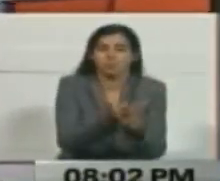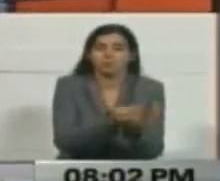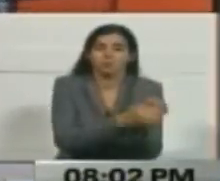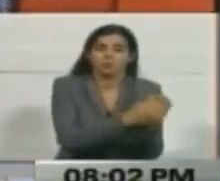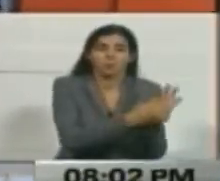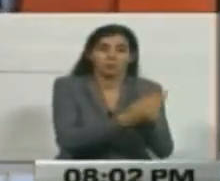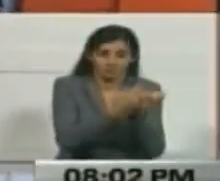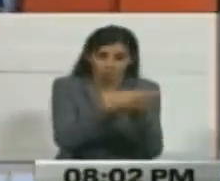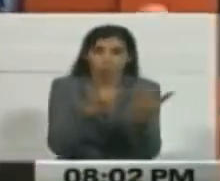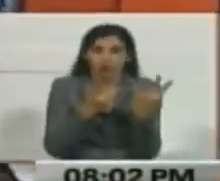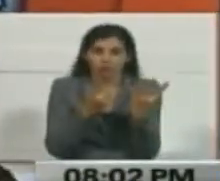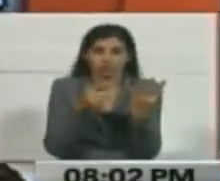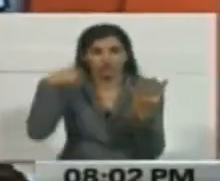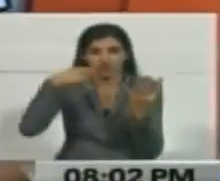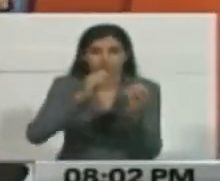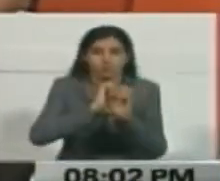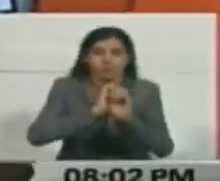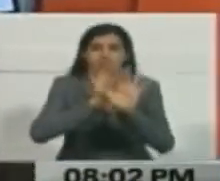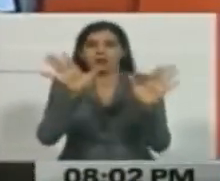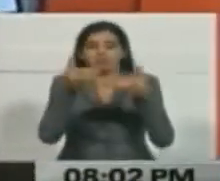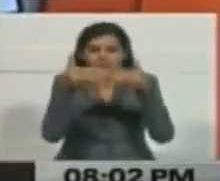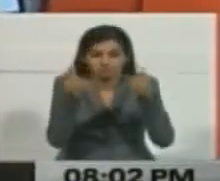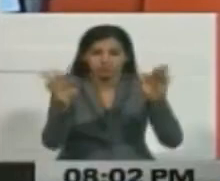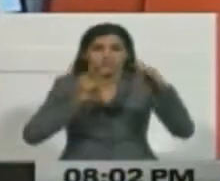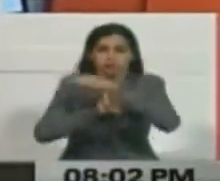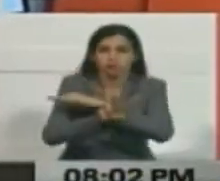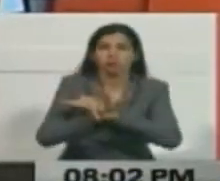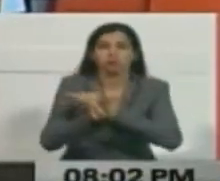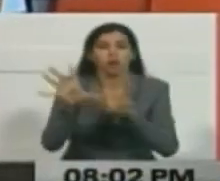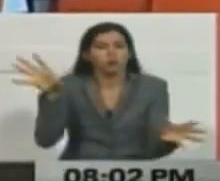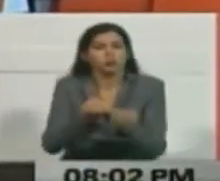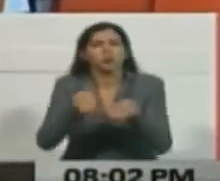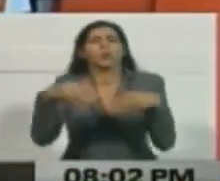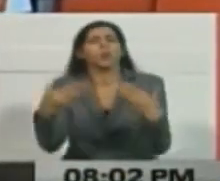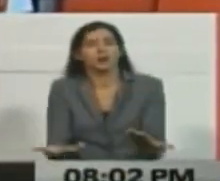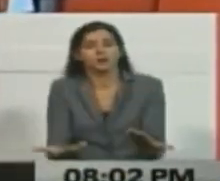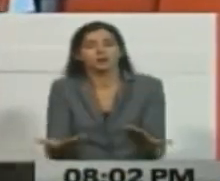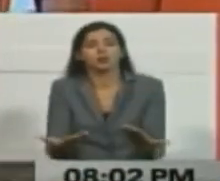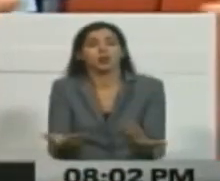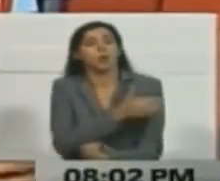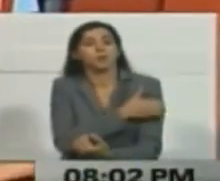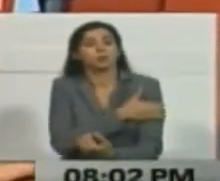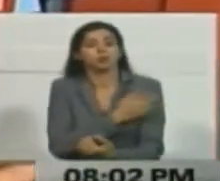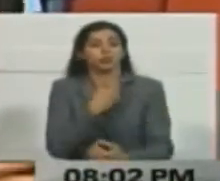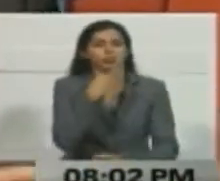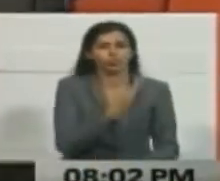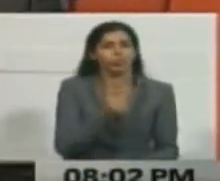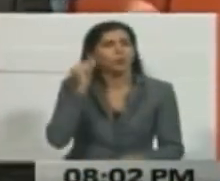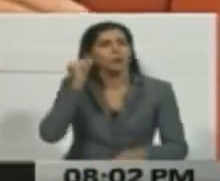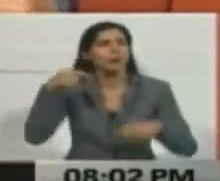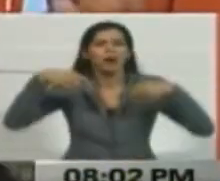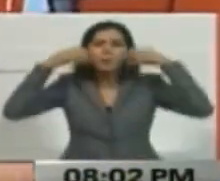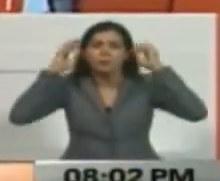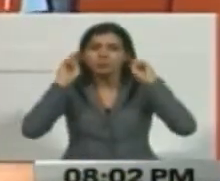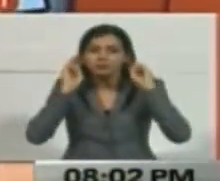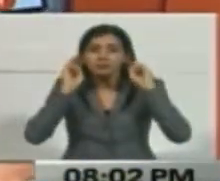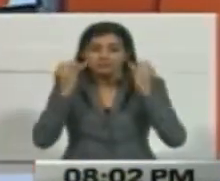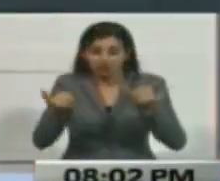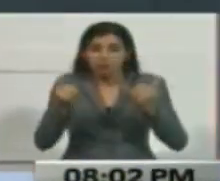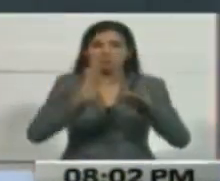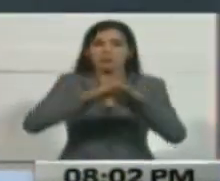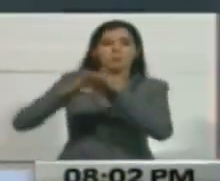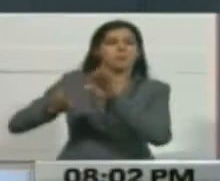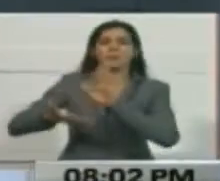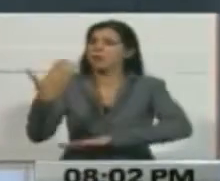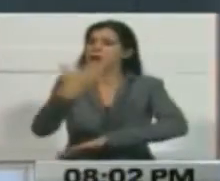dijo. Conclusiones, bueno, la oposición a través de voceros como María Corina Machado están llamando desde ya la